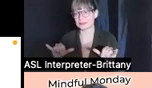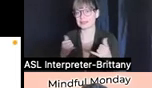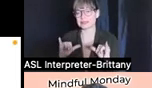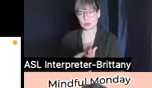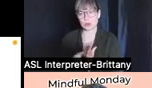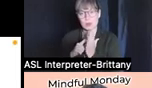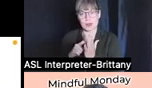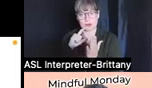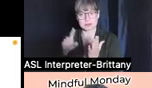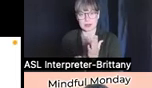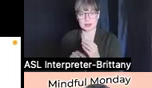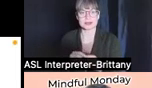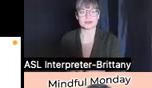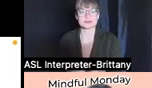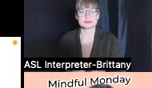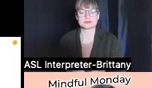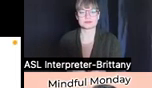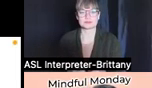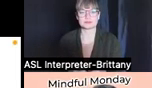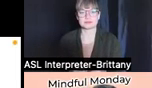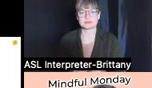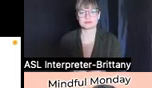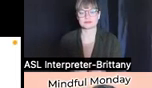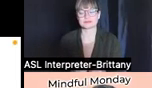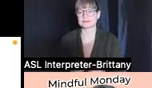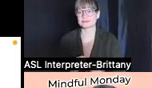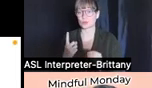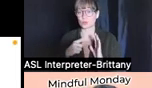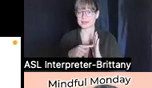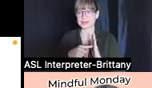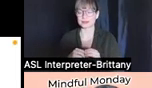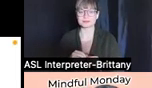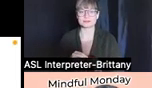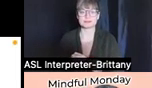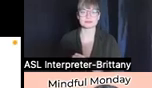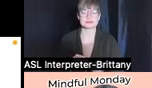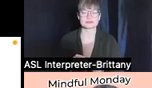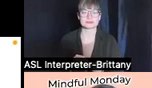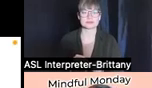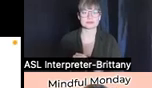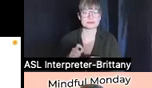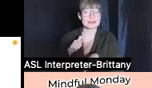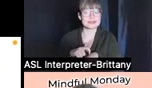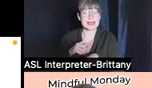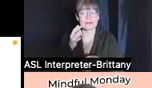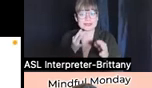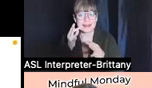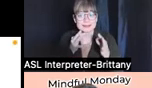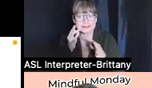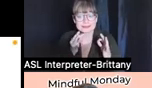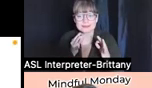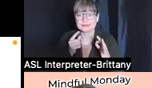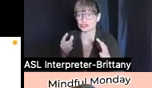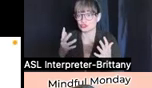tiempo requiere que responda el niño. Esto es un ejemplo de cómo dar opciones. Es hora para